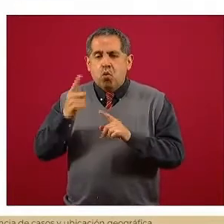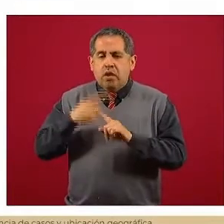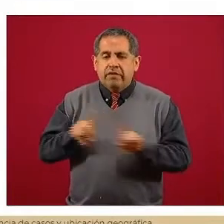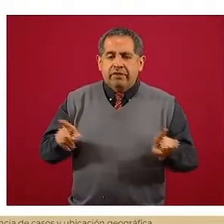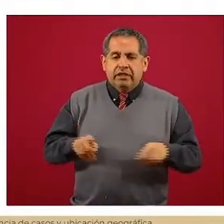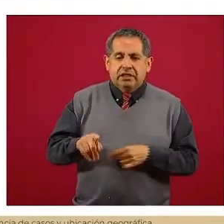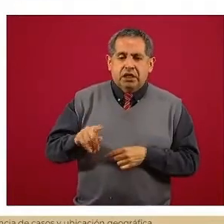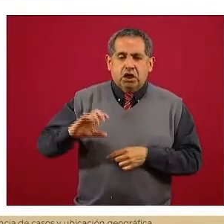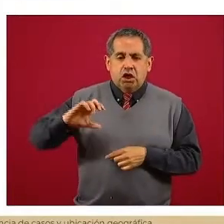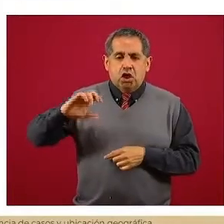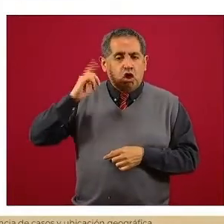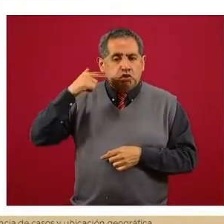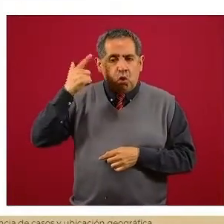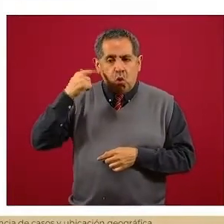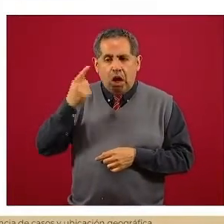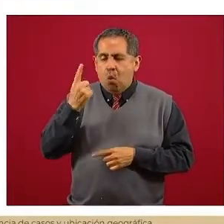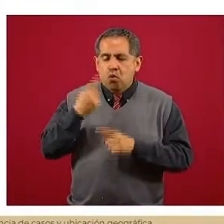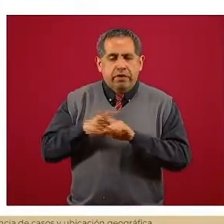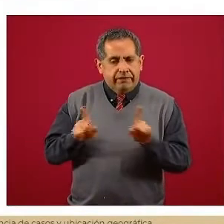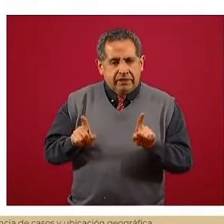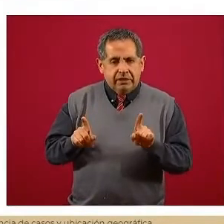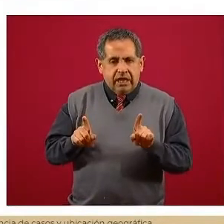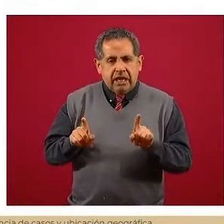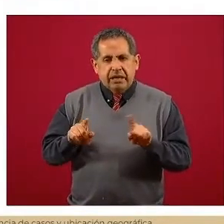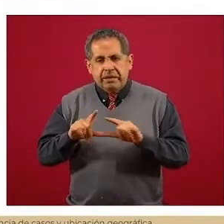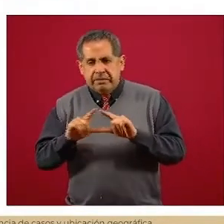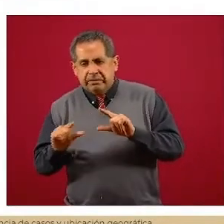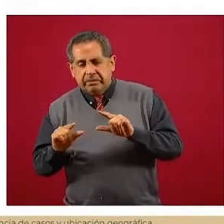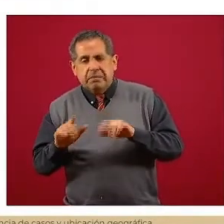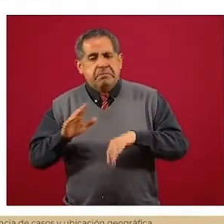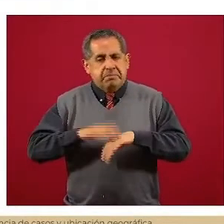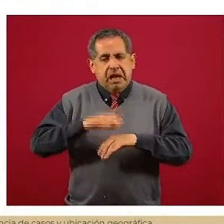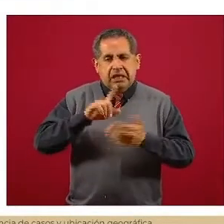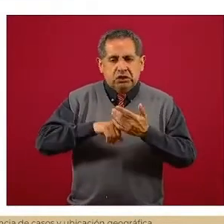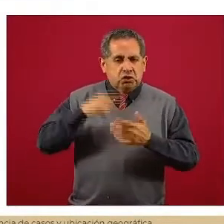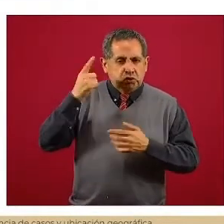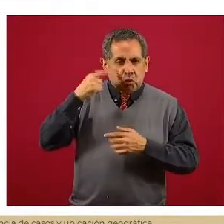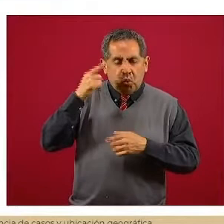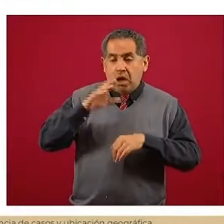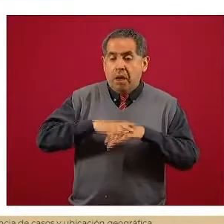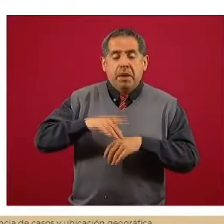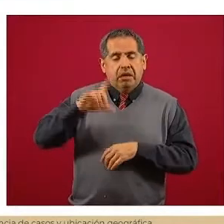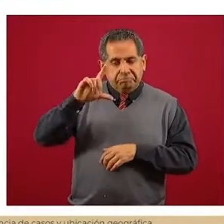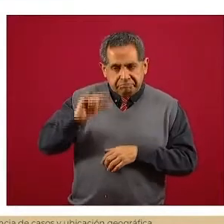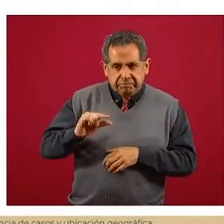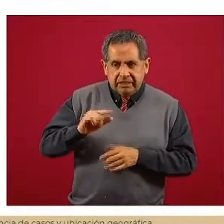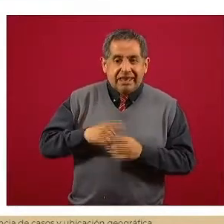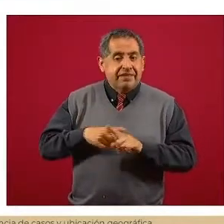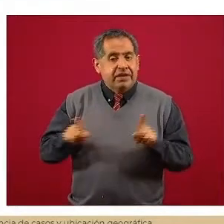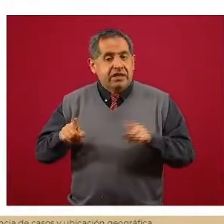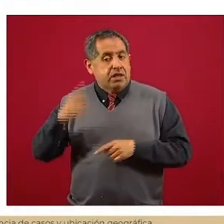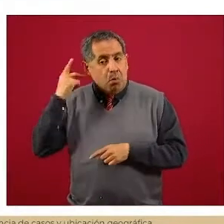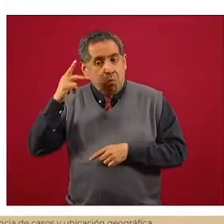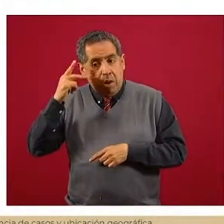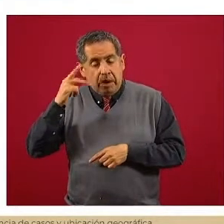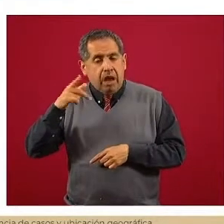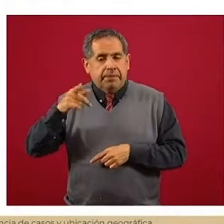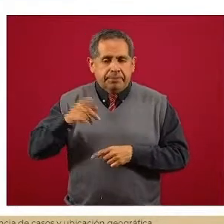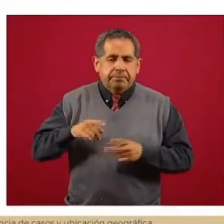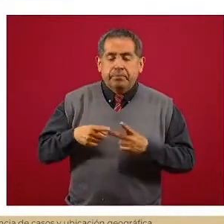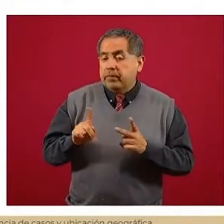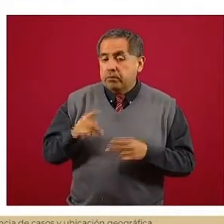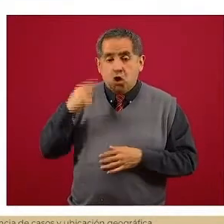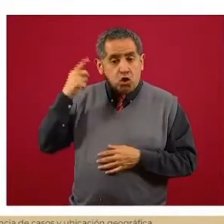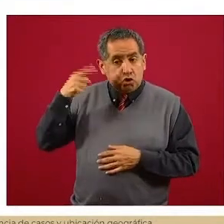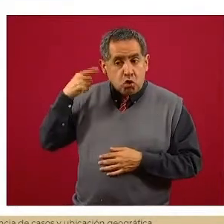Cholula, tienen también esta tendencia descendente, aunque no tan marcada como la vemos en Puebla, y sin embargo San Andrés